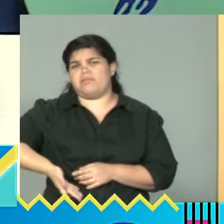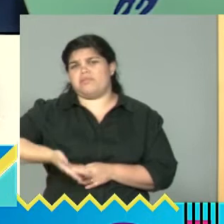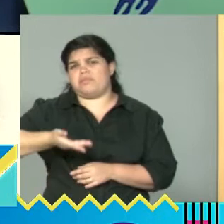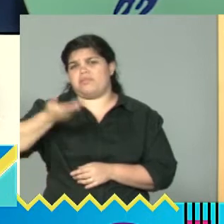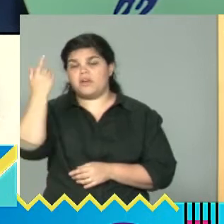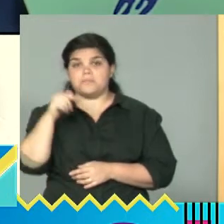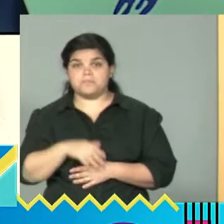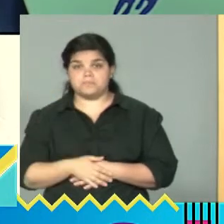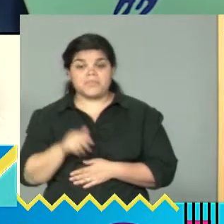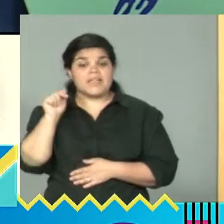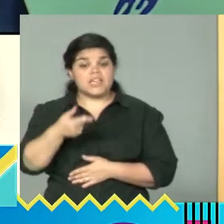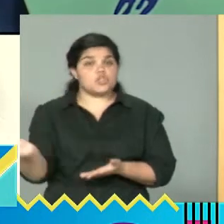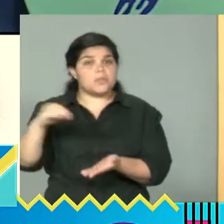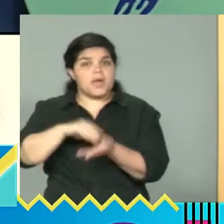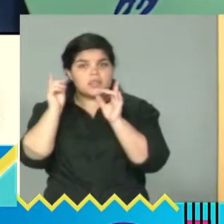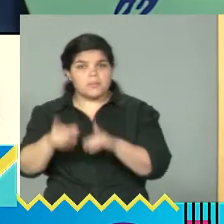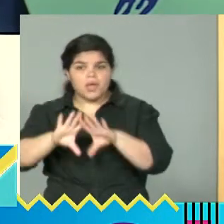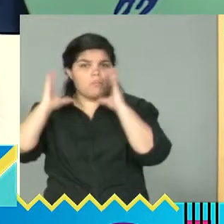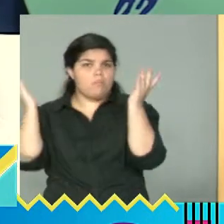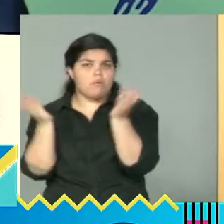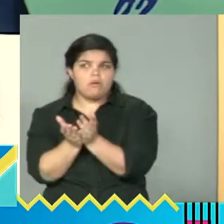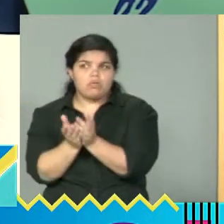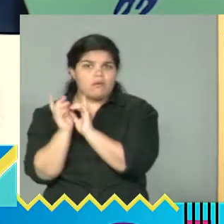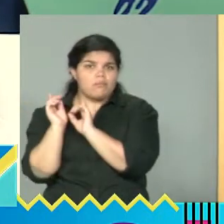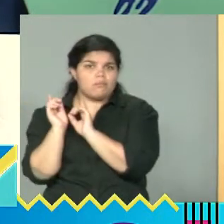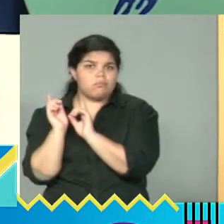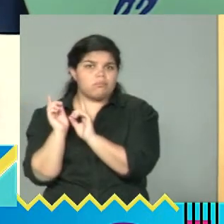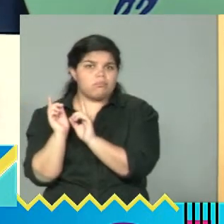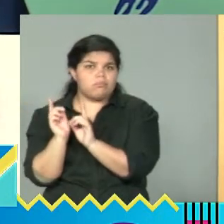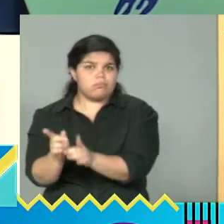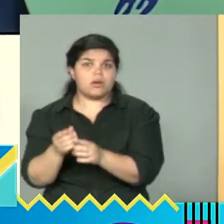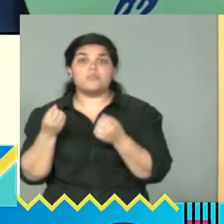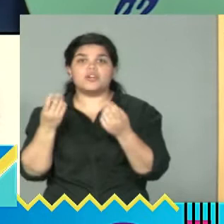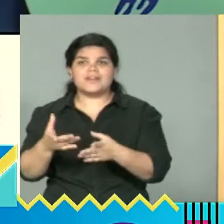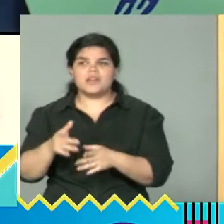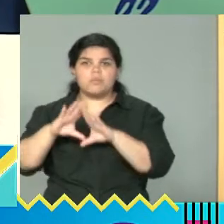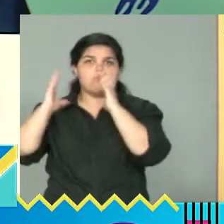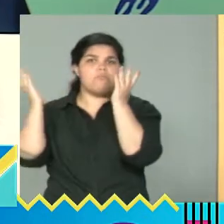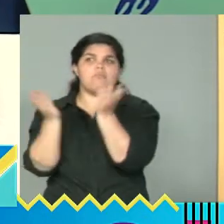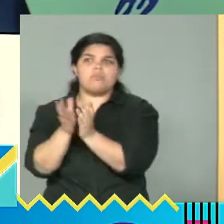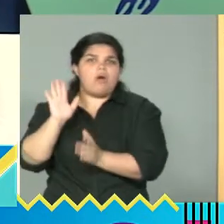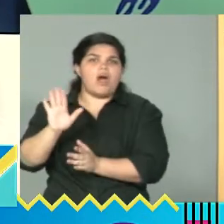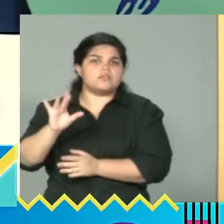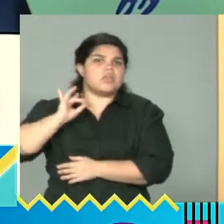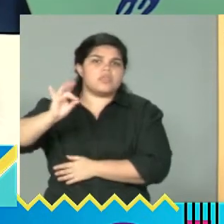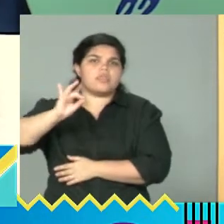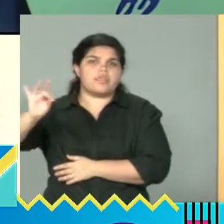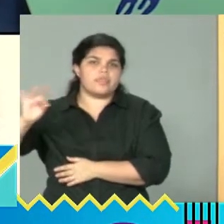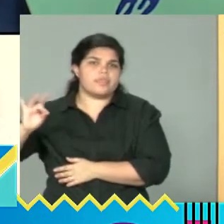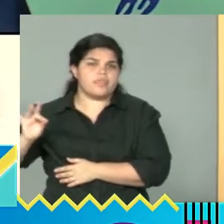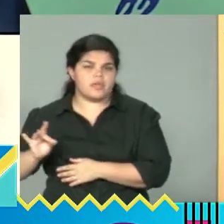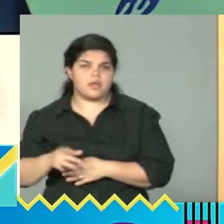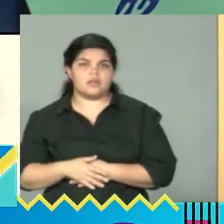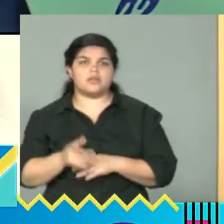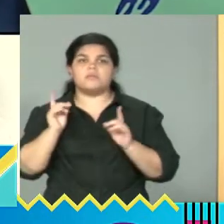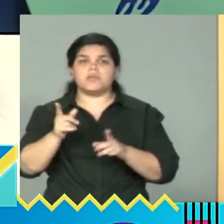a esto hay que agregarle que el mundo está igual, porque el mundo está sostenido con deuda. Por lo tanto, todos los números de crecimiento de